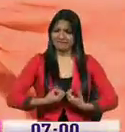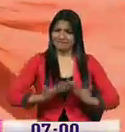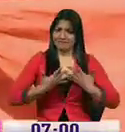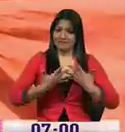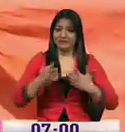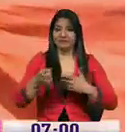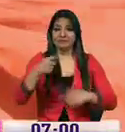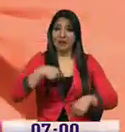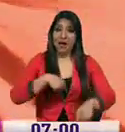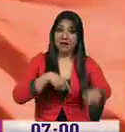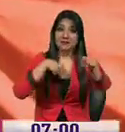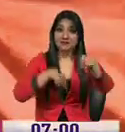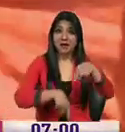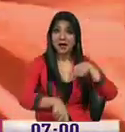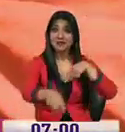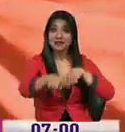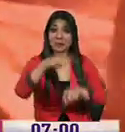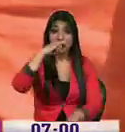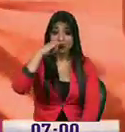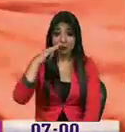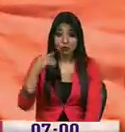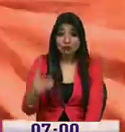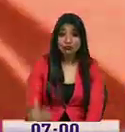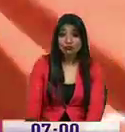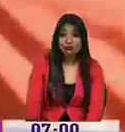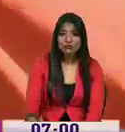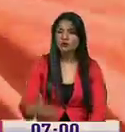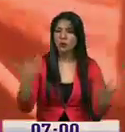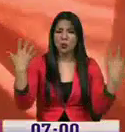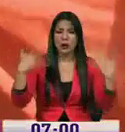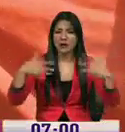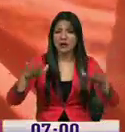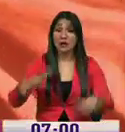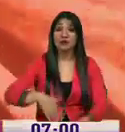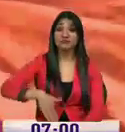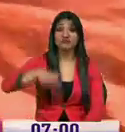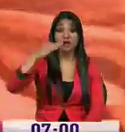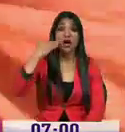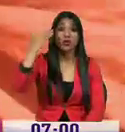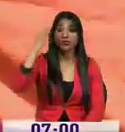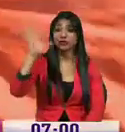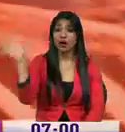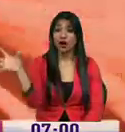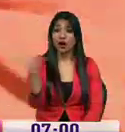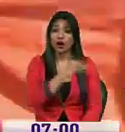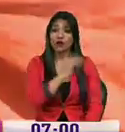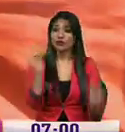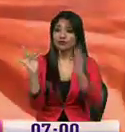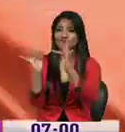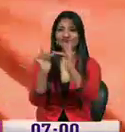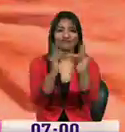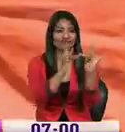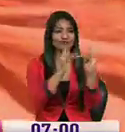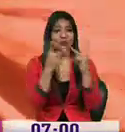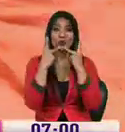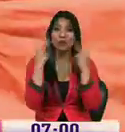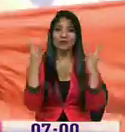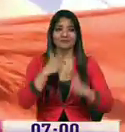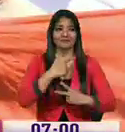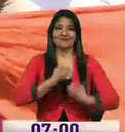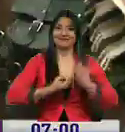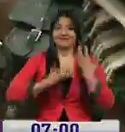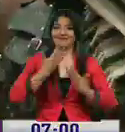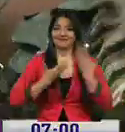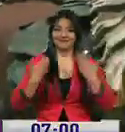van pasando, desde pequeño, desde muy chiquitito hasta lo más grande, van haciendo la conexión con el público y el público se